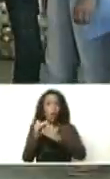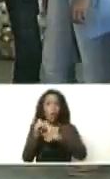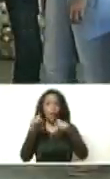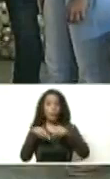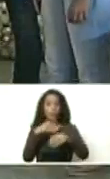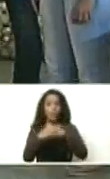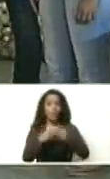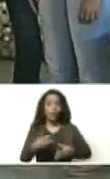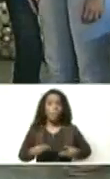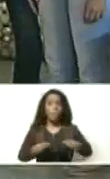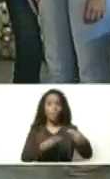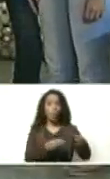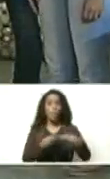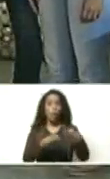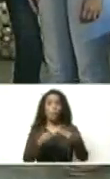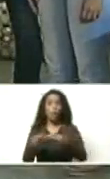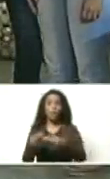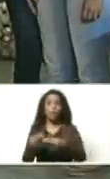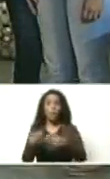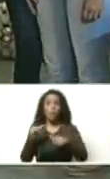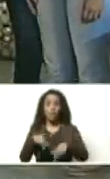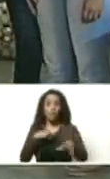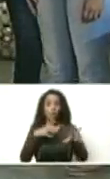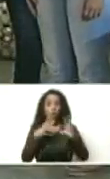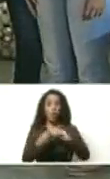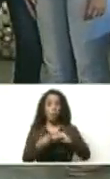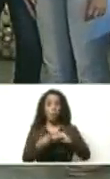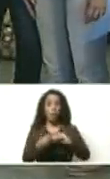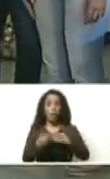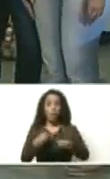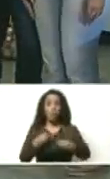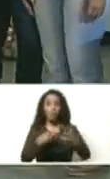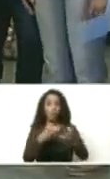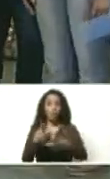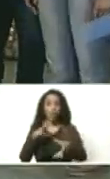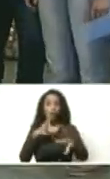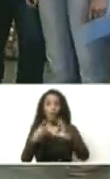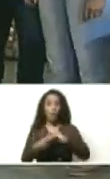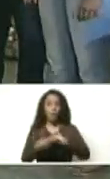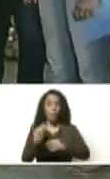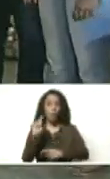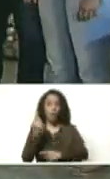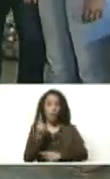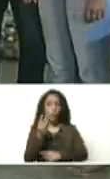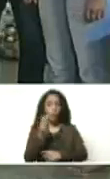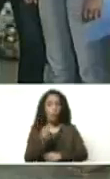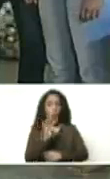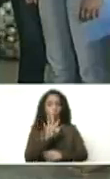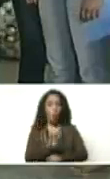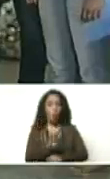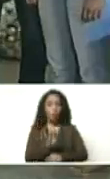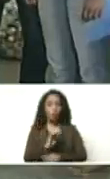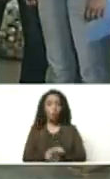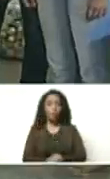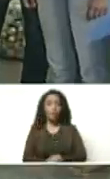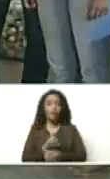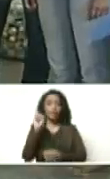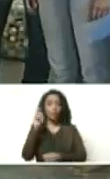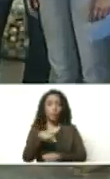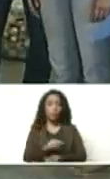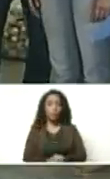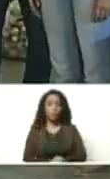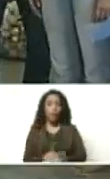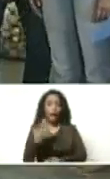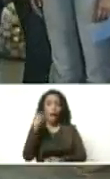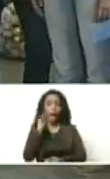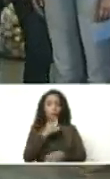hacer la distribución de los CLAT, se va a hacer la distribución de los CLAT del eje número 4, y también